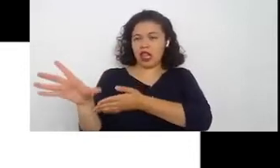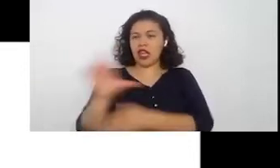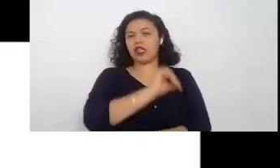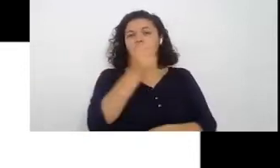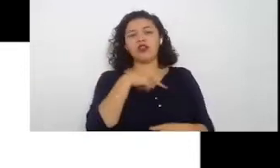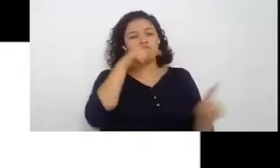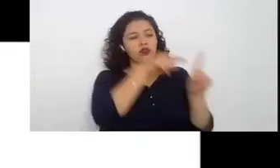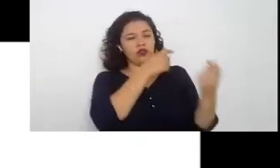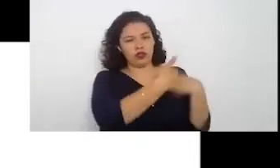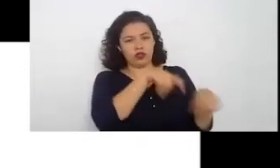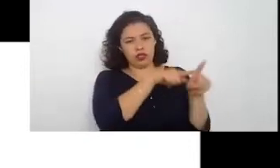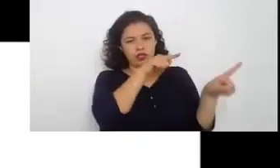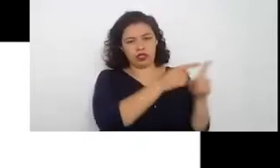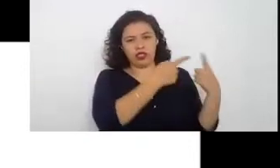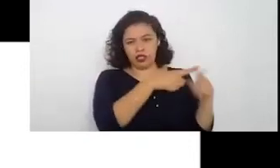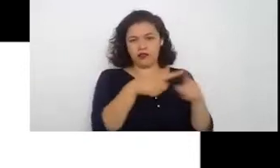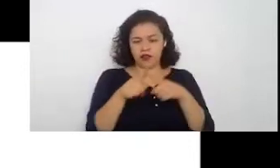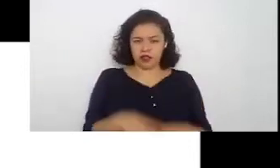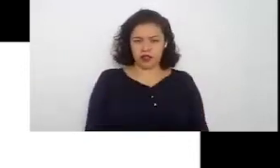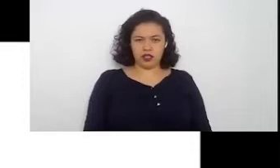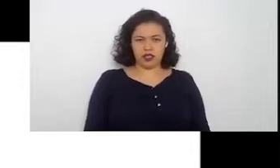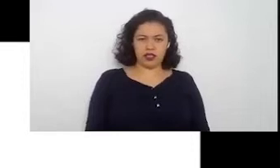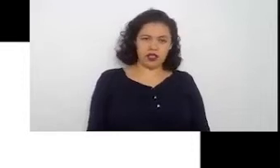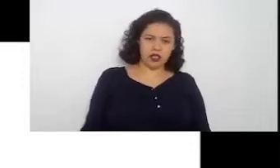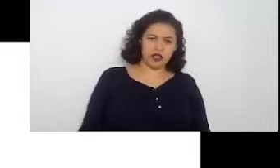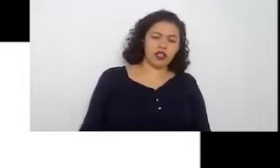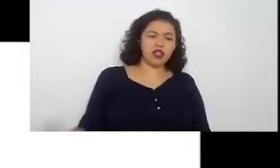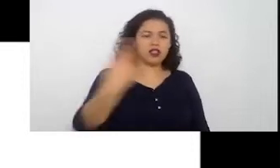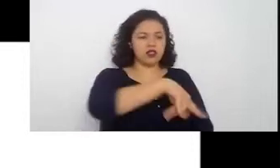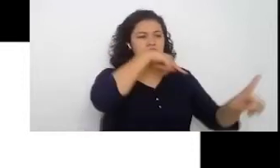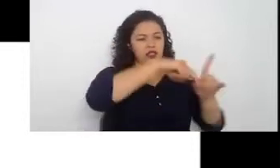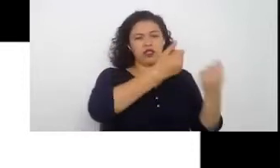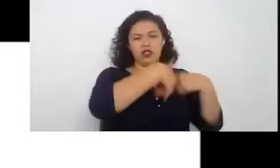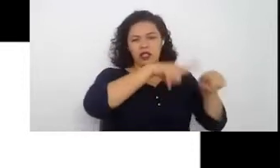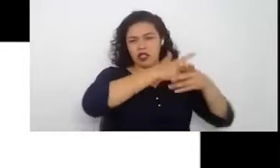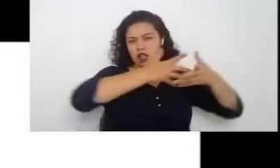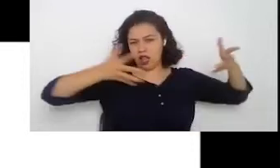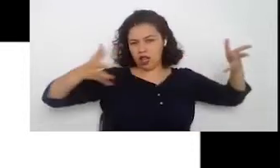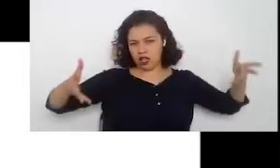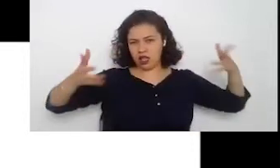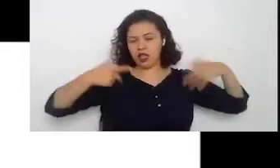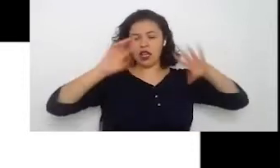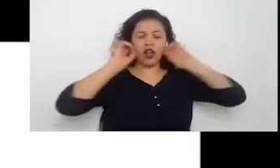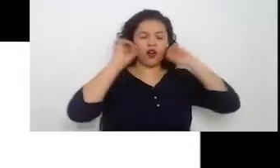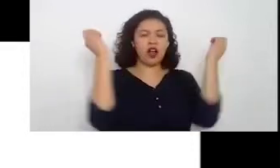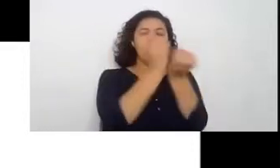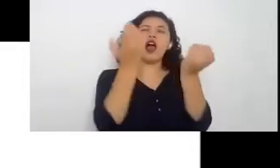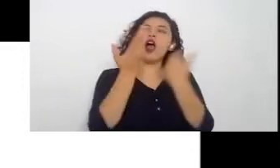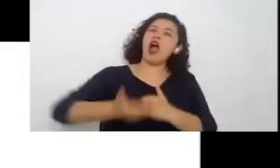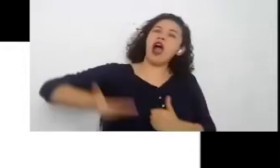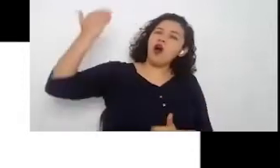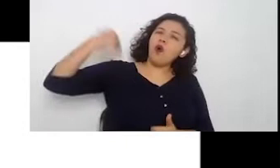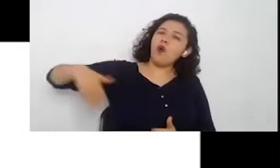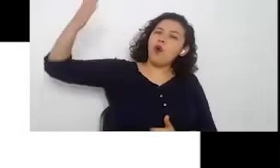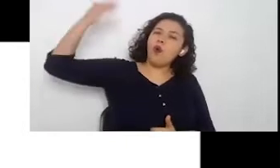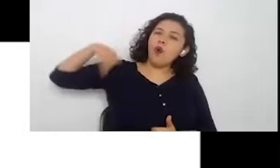social. Su objeto social puede ser muy amplio y la mayoría de las organizaciones anteriormente y